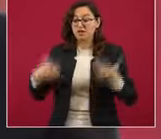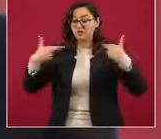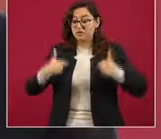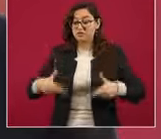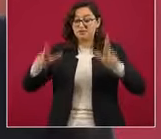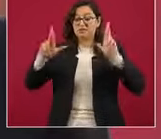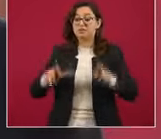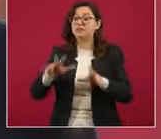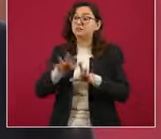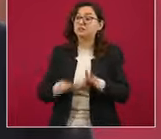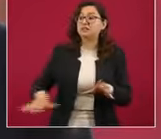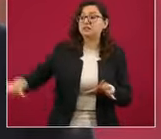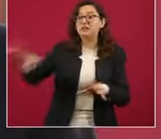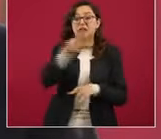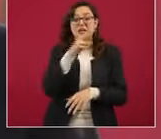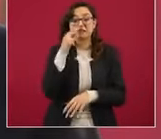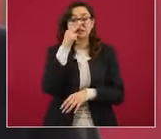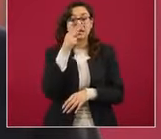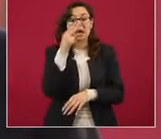los nacos,